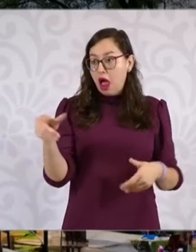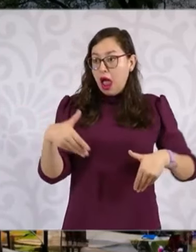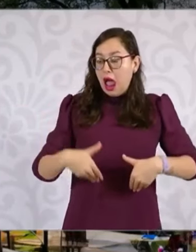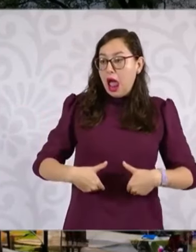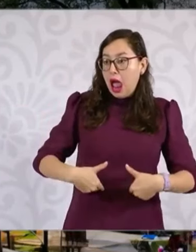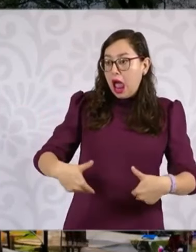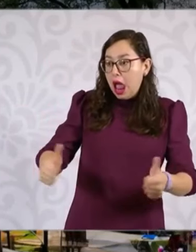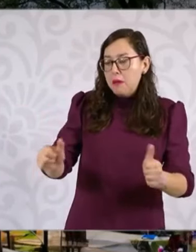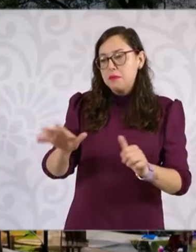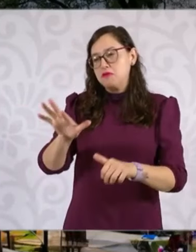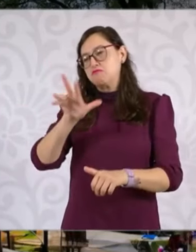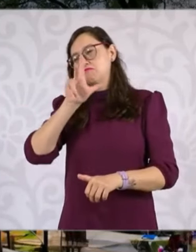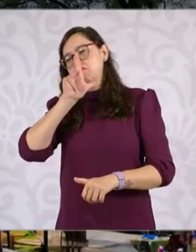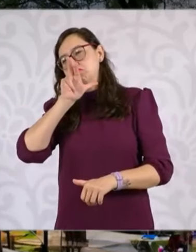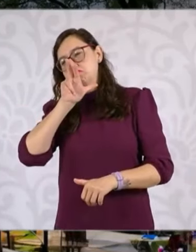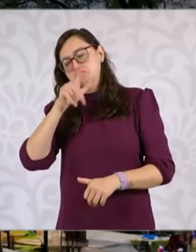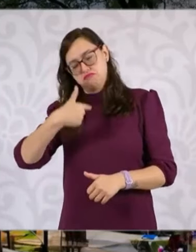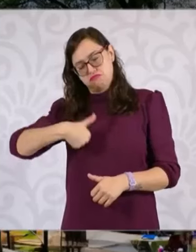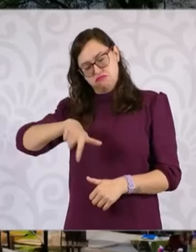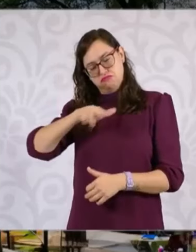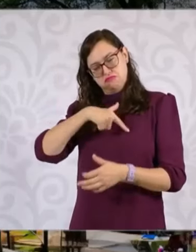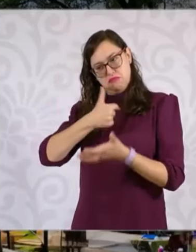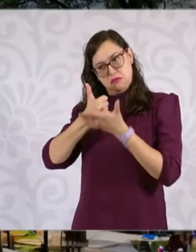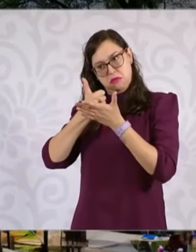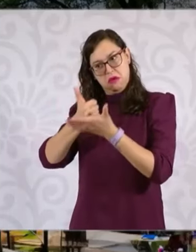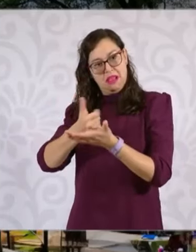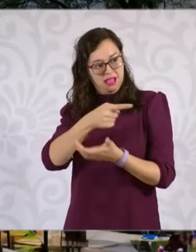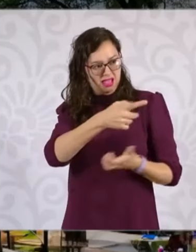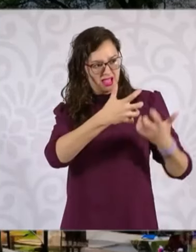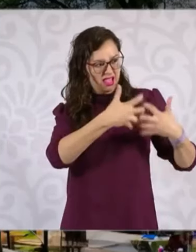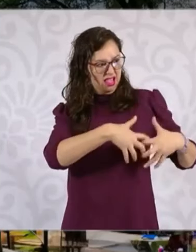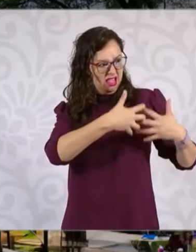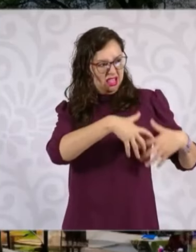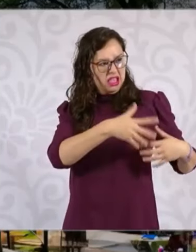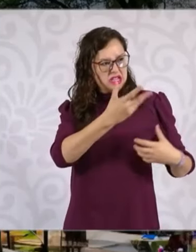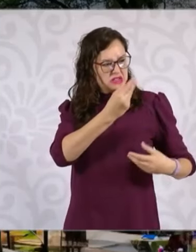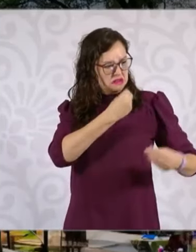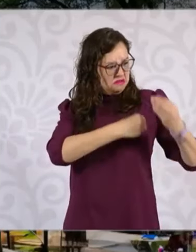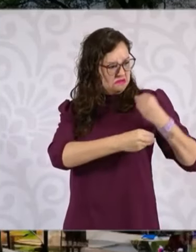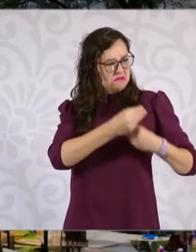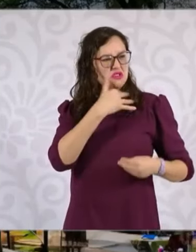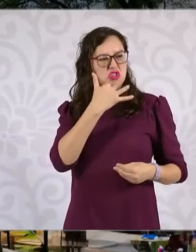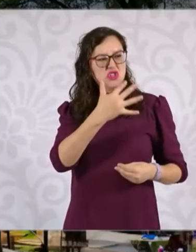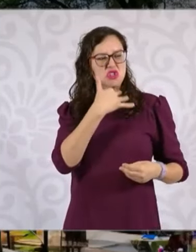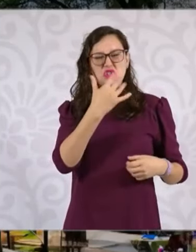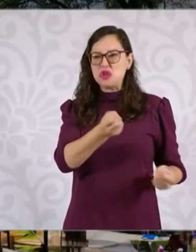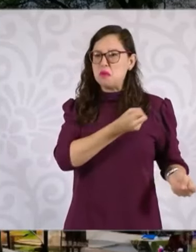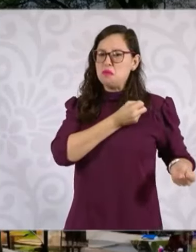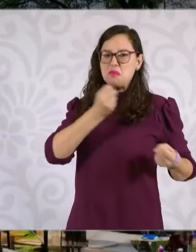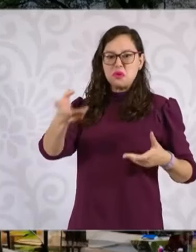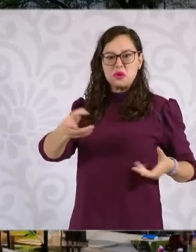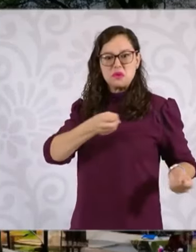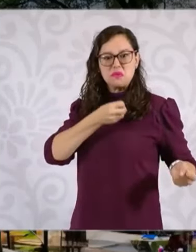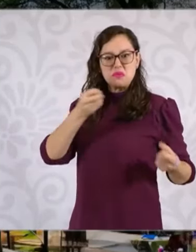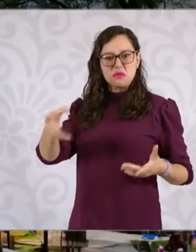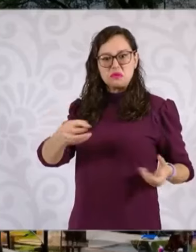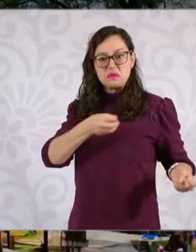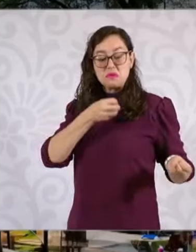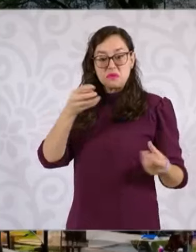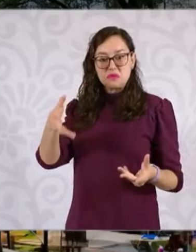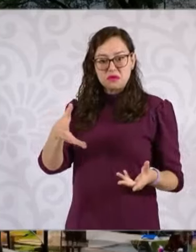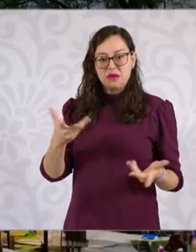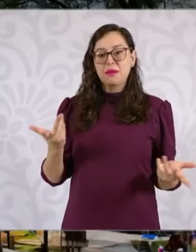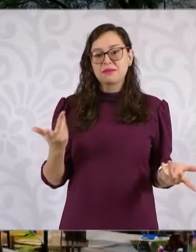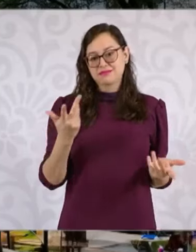empresas que producen estos alimentos chatarra. El modelo neoliberal convirtió en mercancía los derechos